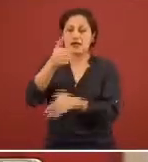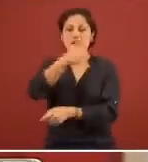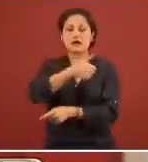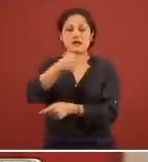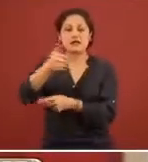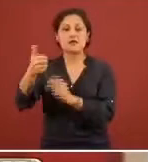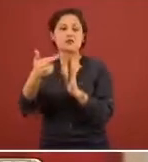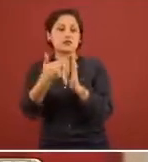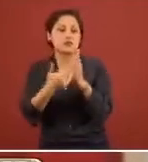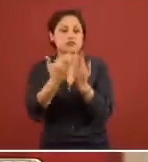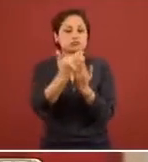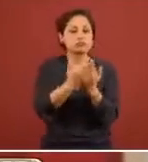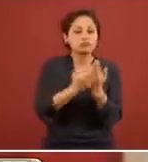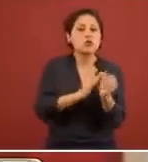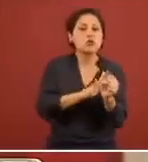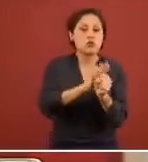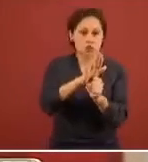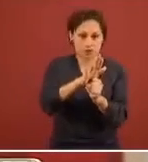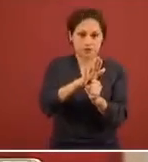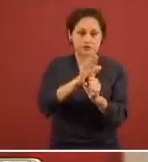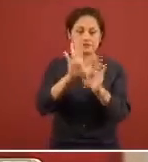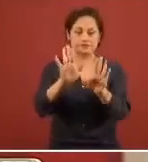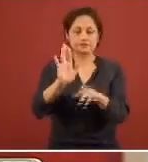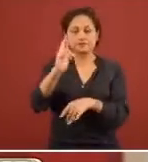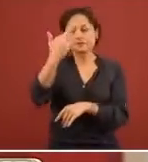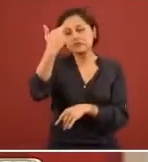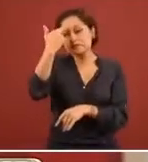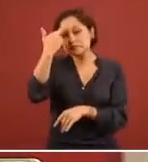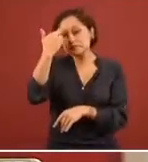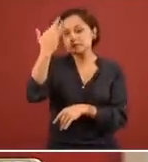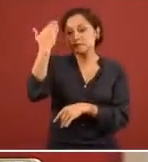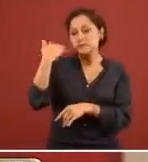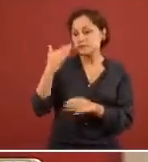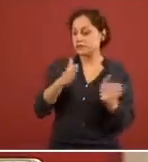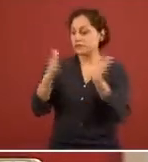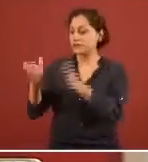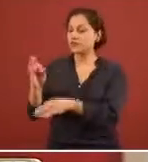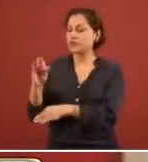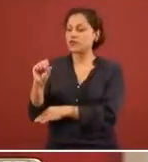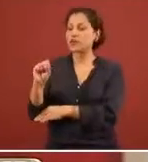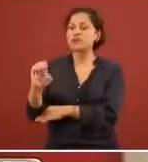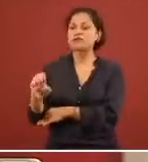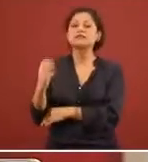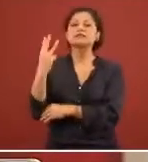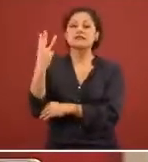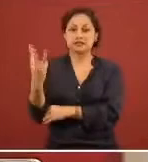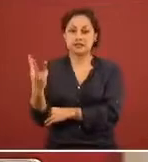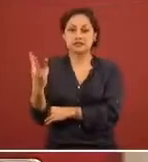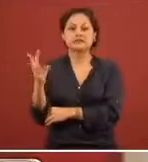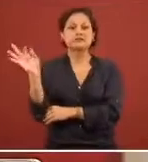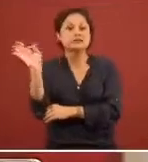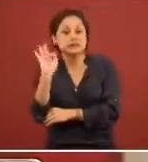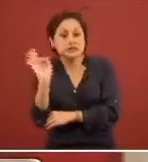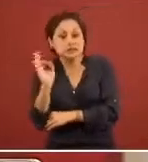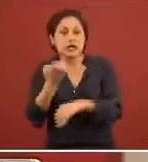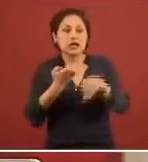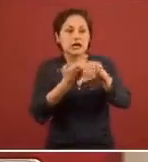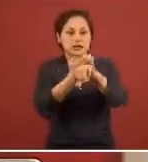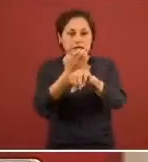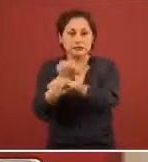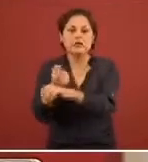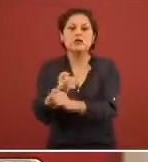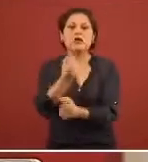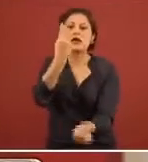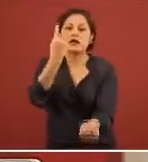eran pertinentes. En ese momento identificábamos a la fase 3 con la posibilidad de que fuera regionalizada, y de